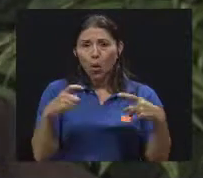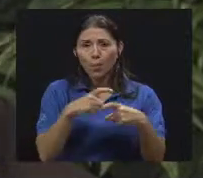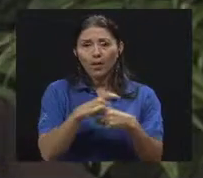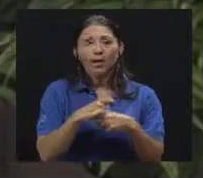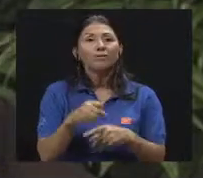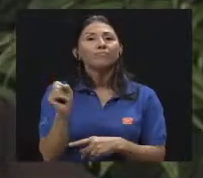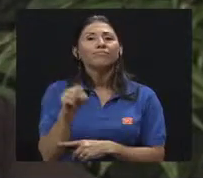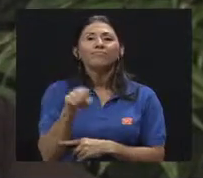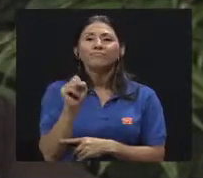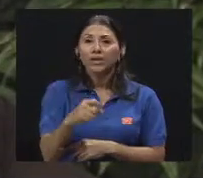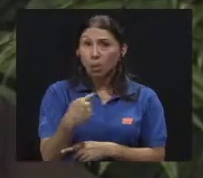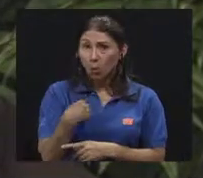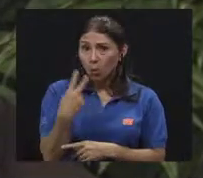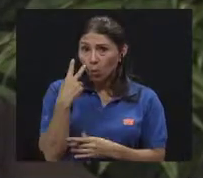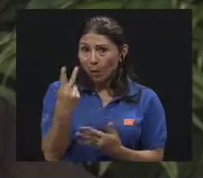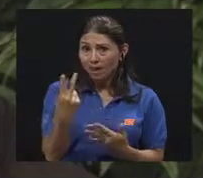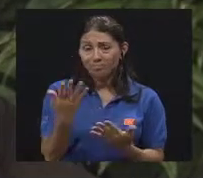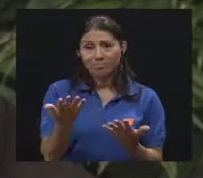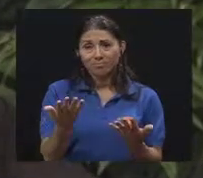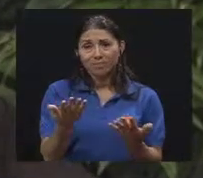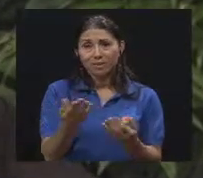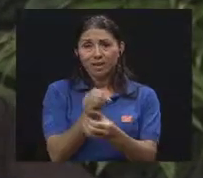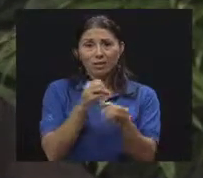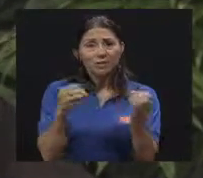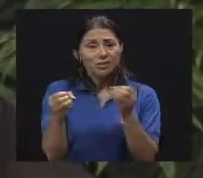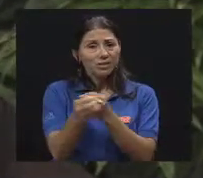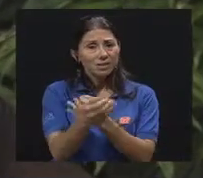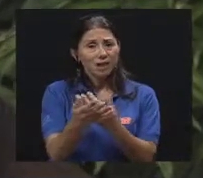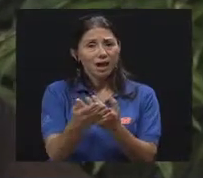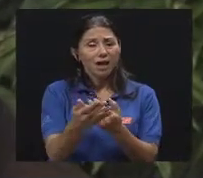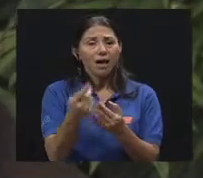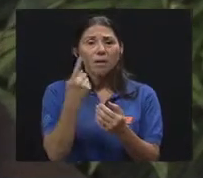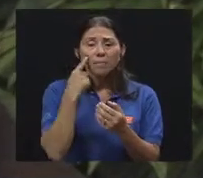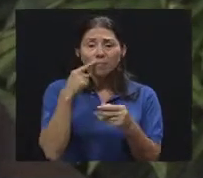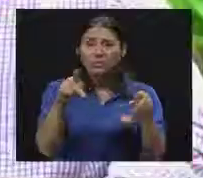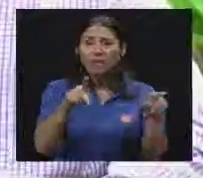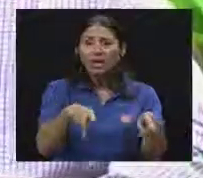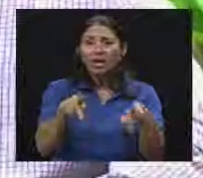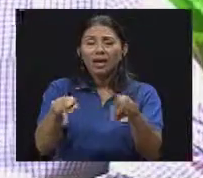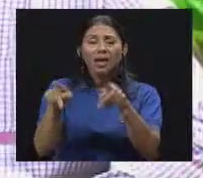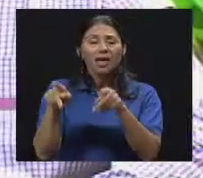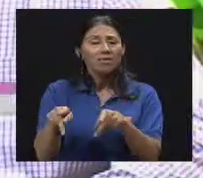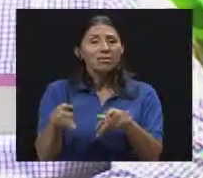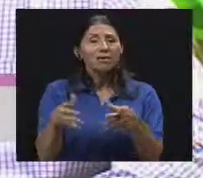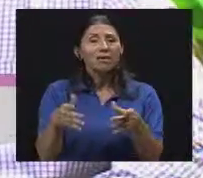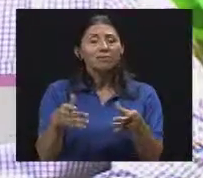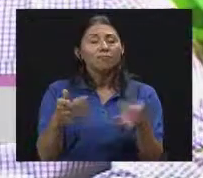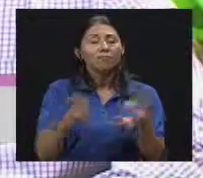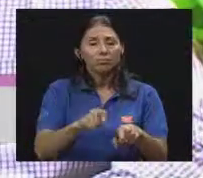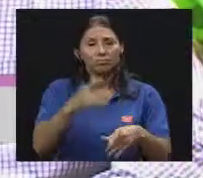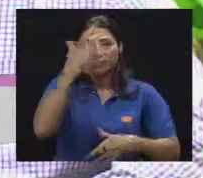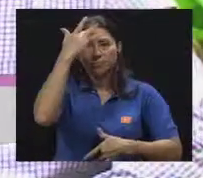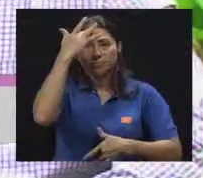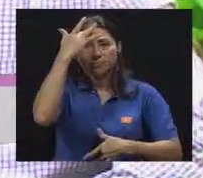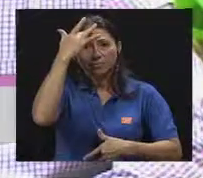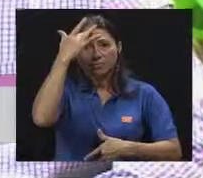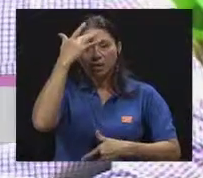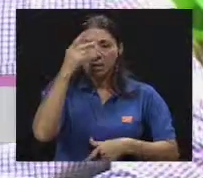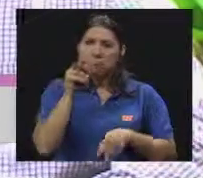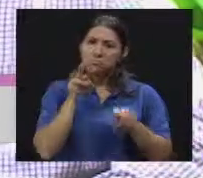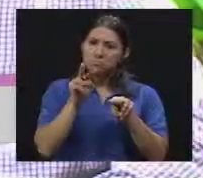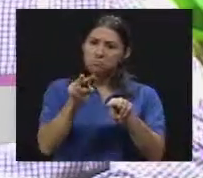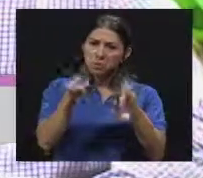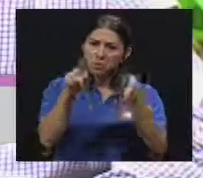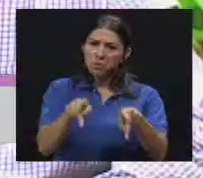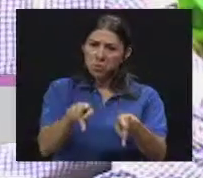nivel de consulta, ¿verdad? Cómo las patologías cada vez ocurren en gente que normalmente se